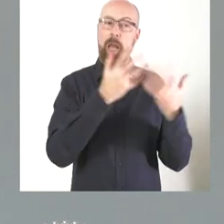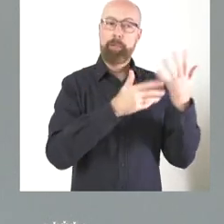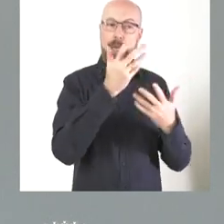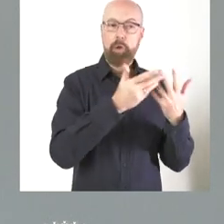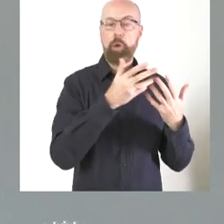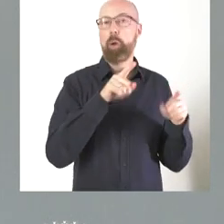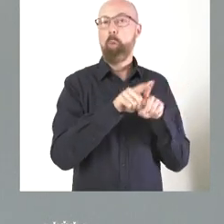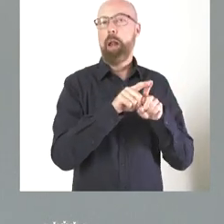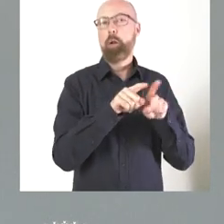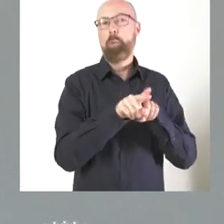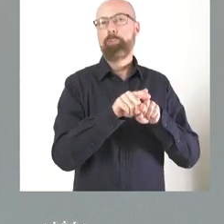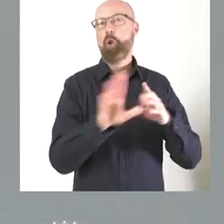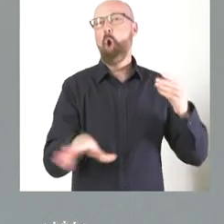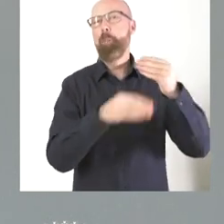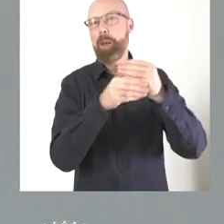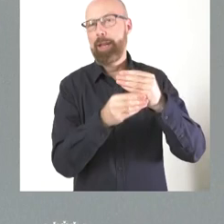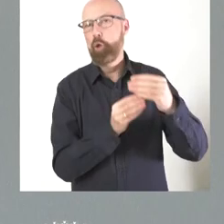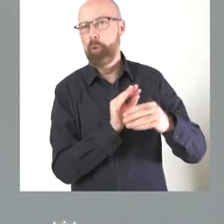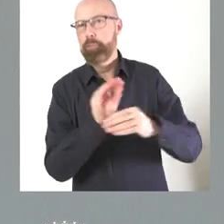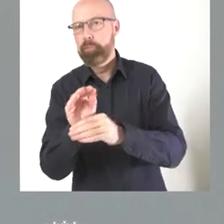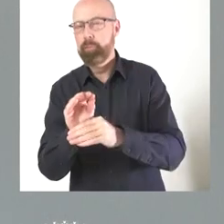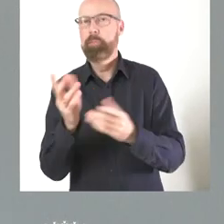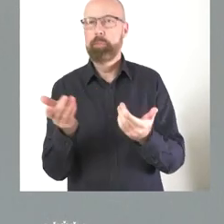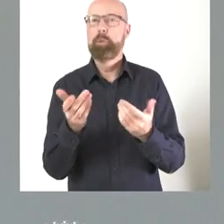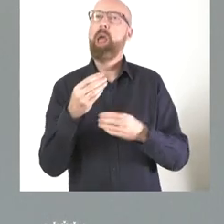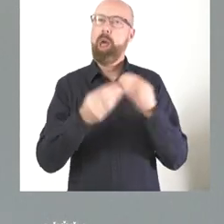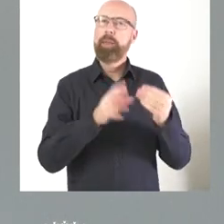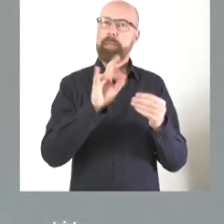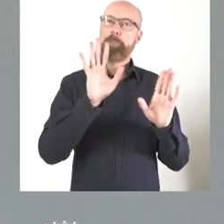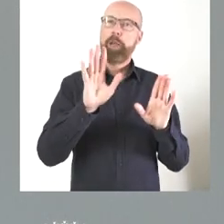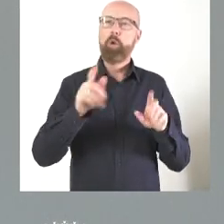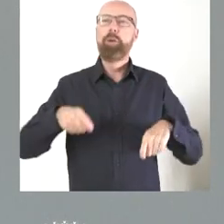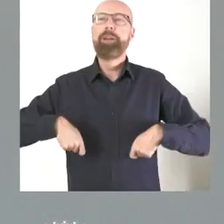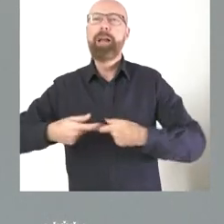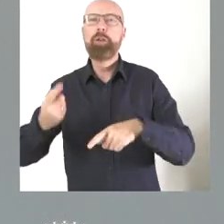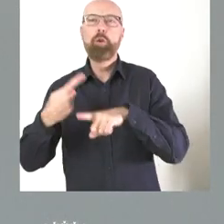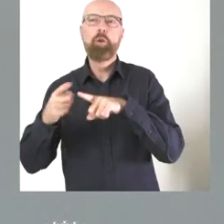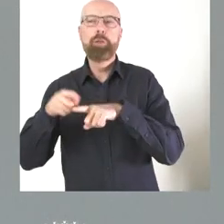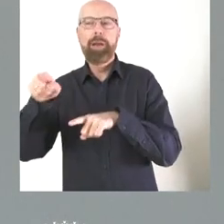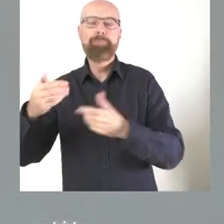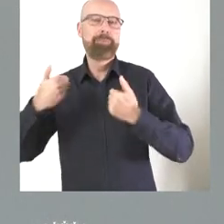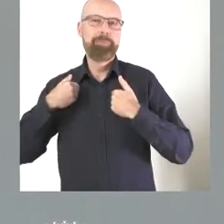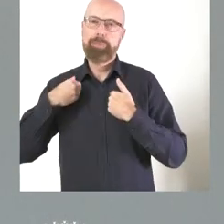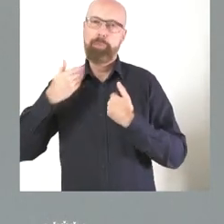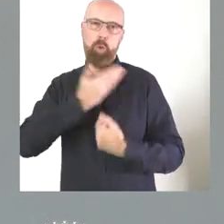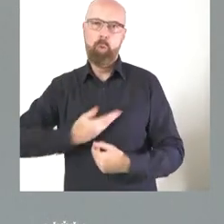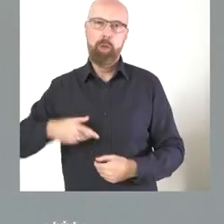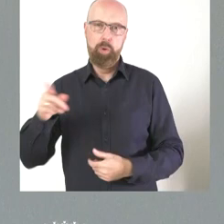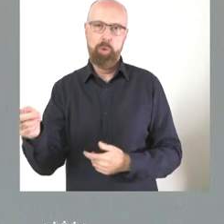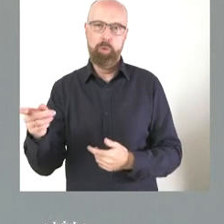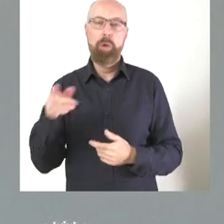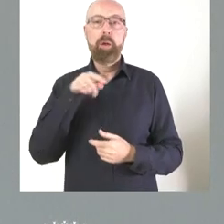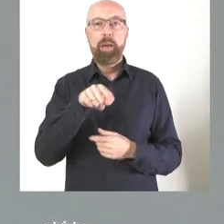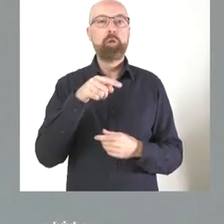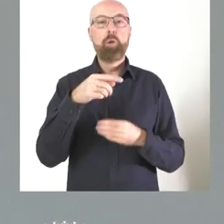subsidiaria pues actuaría y el coste se repercutería en el propietario pero es algo que lógicamente tienen que decidir desde el punto de vista técnico